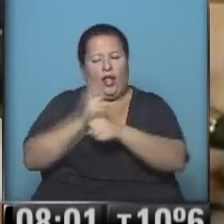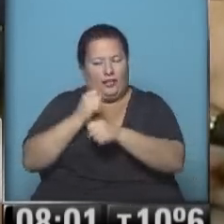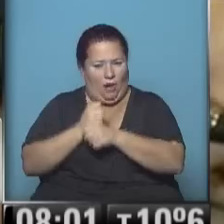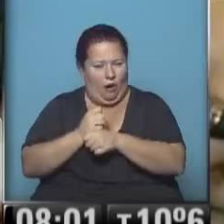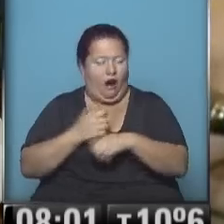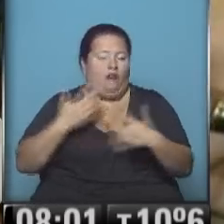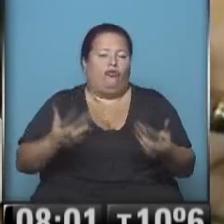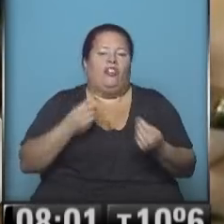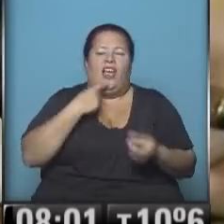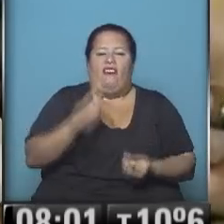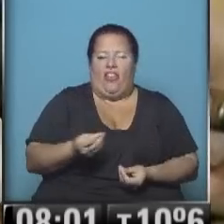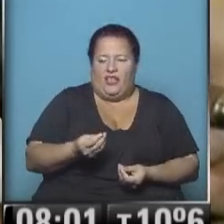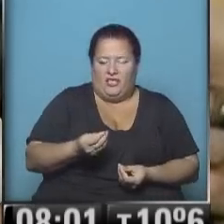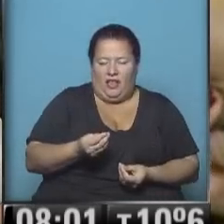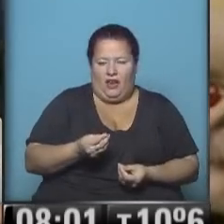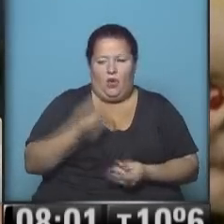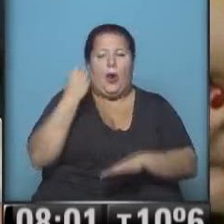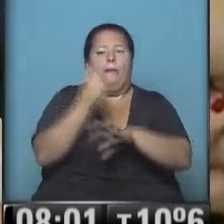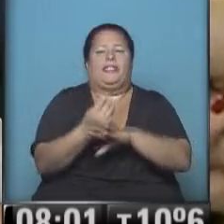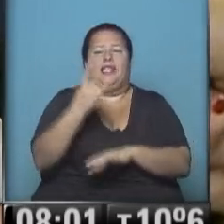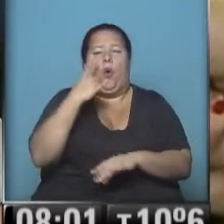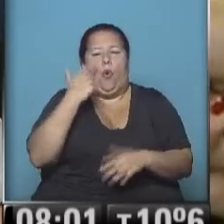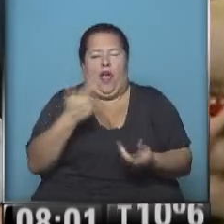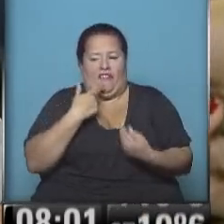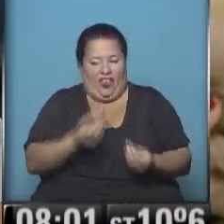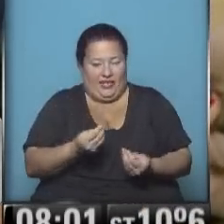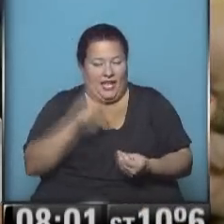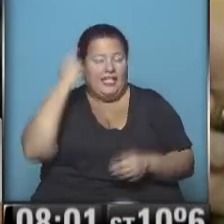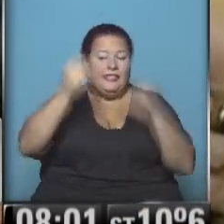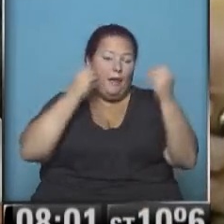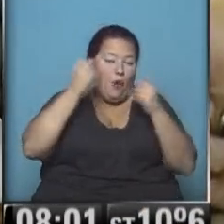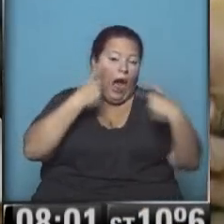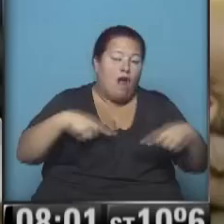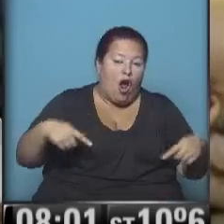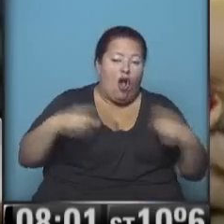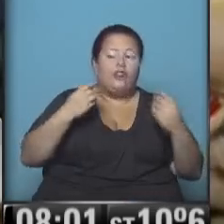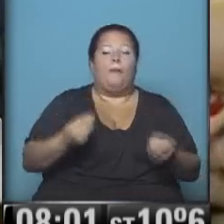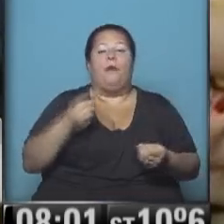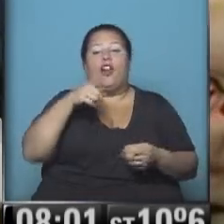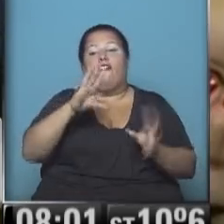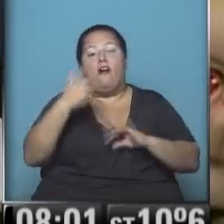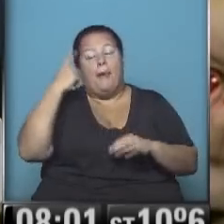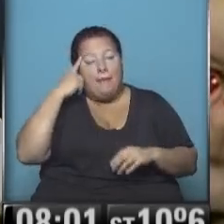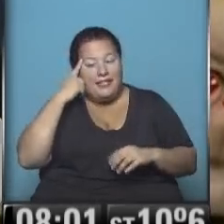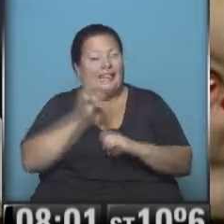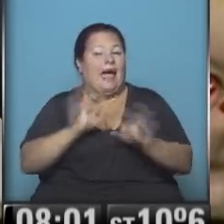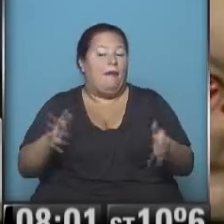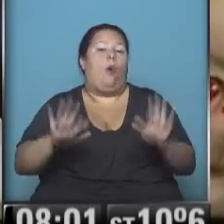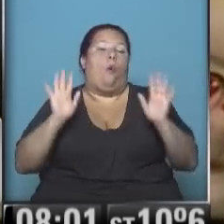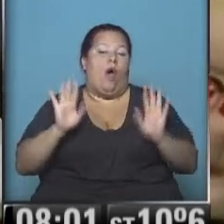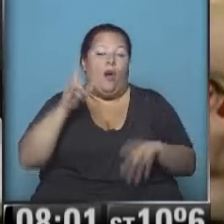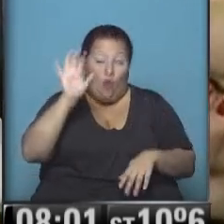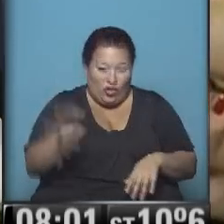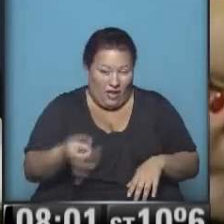¿qué es lo que puede decir un representante de la UIA? Que le preocupa determinada cosa porque para su ojo está mal visto. Bueno, ¿sabes